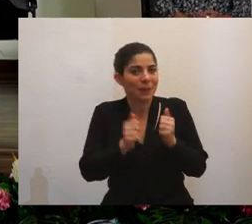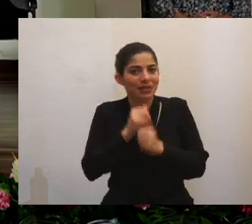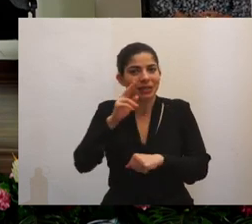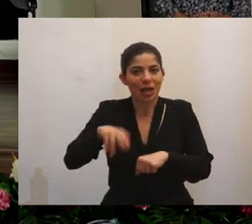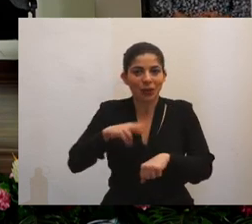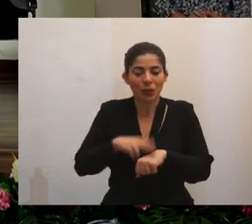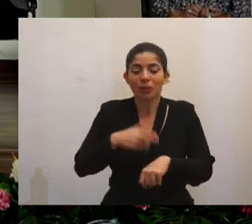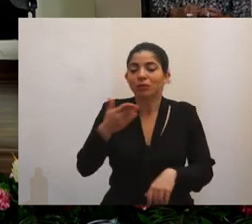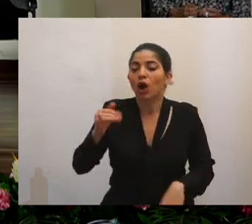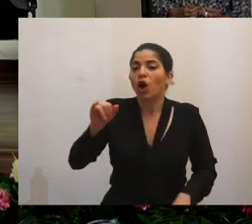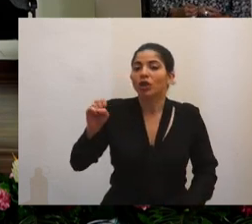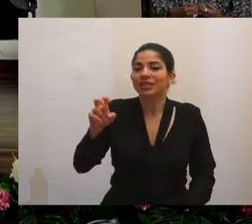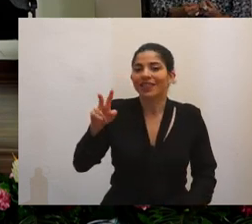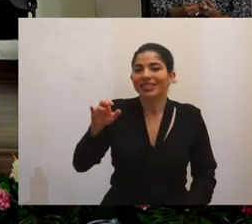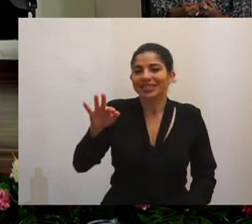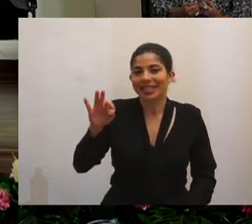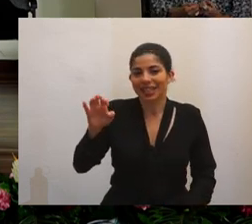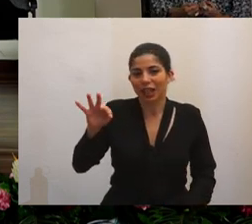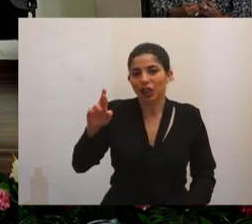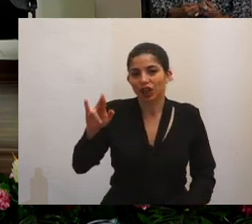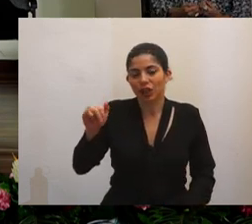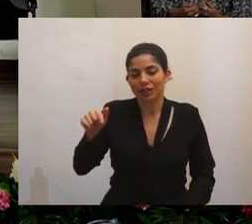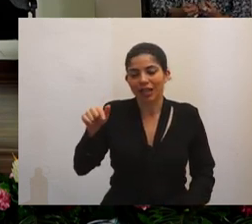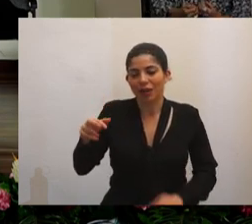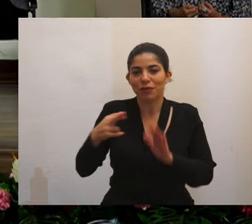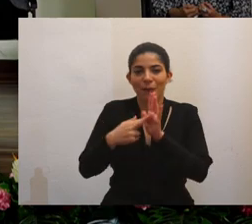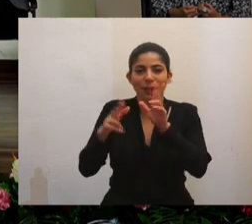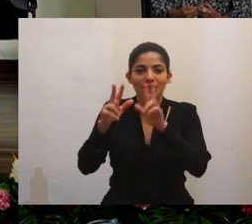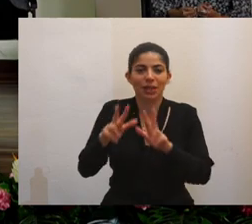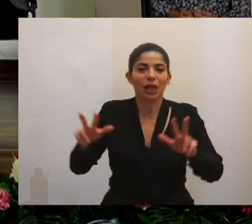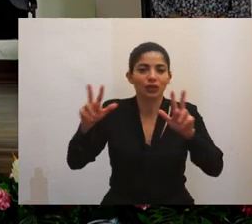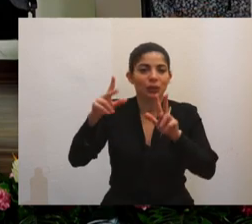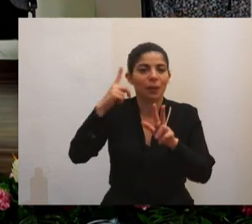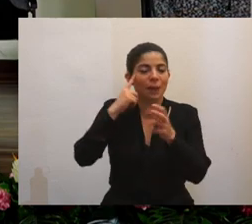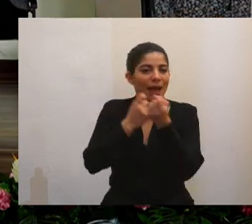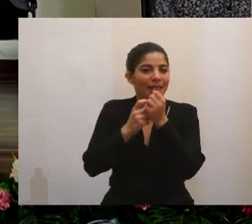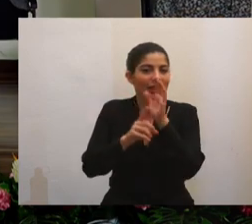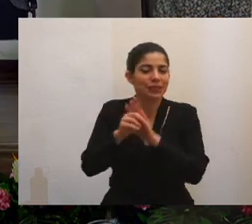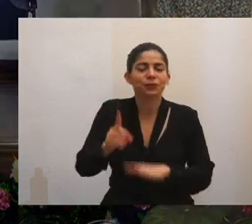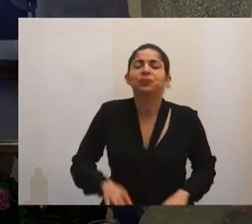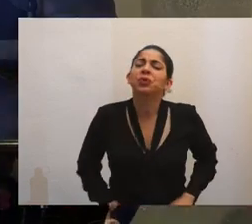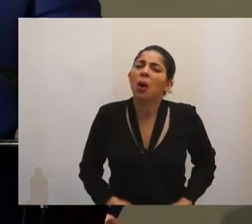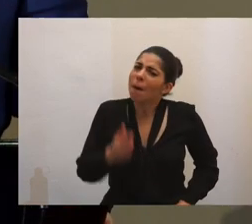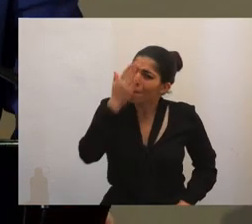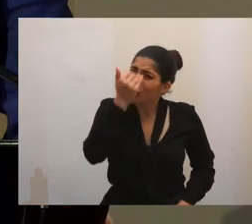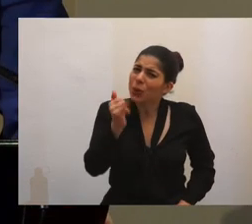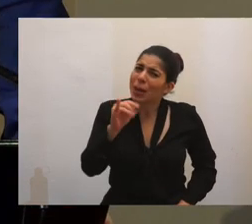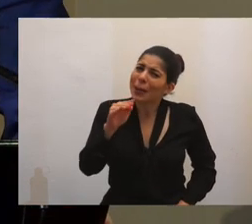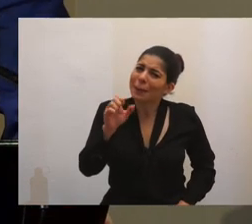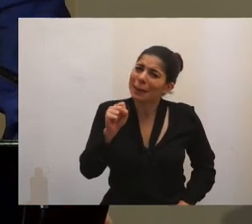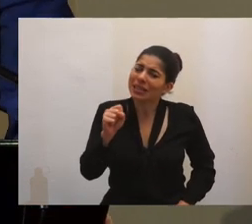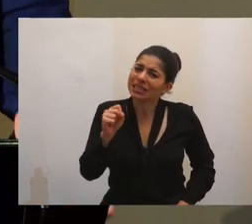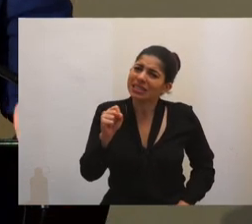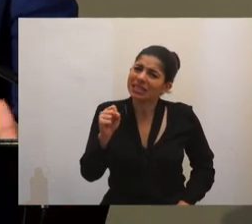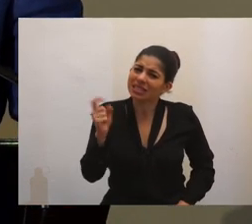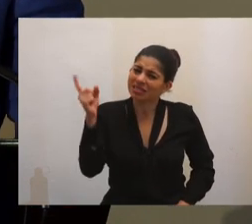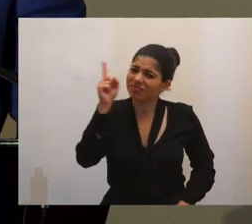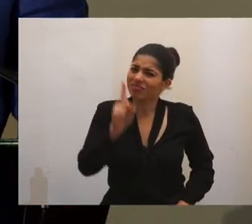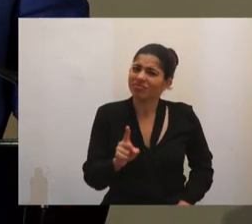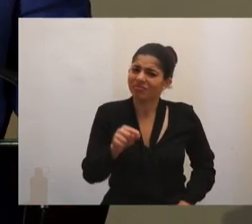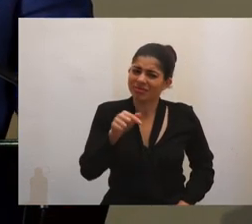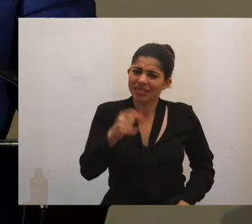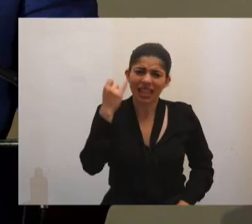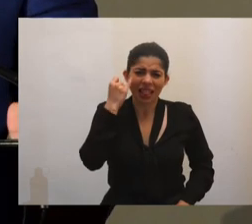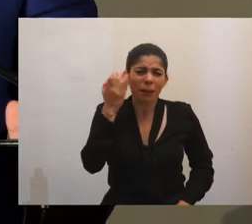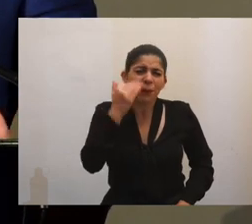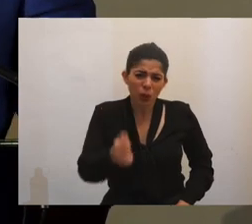don José Vicente Troya, representante del Programa de Naciones Unidas para el Desarrollo. ¿Por qué el IMAS está presente en esta